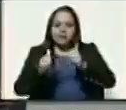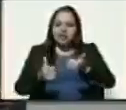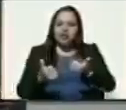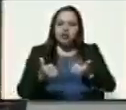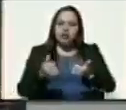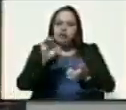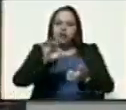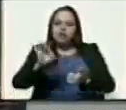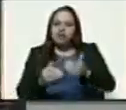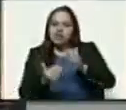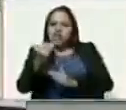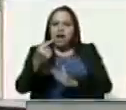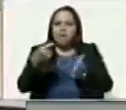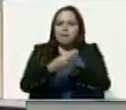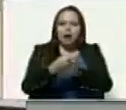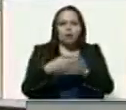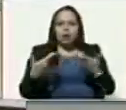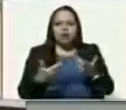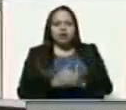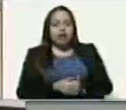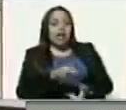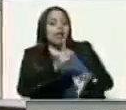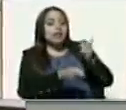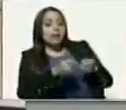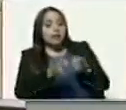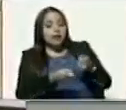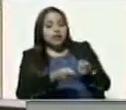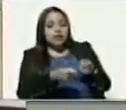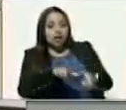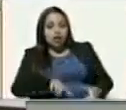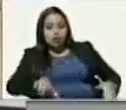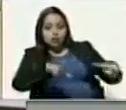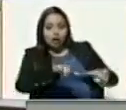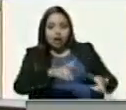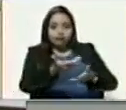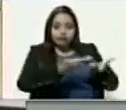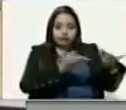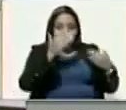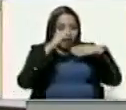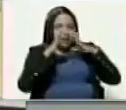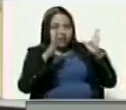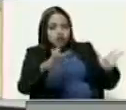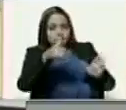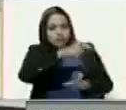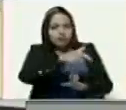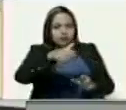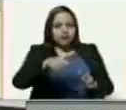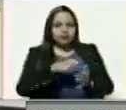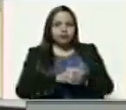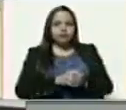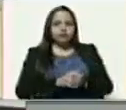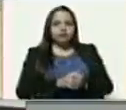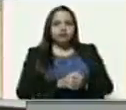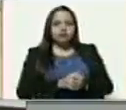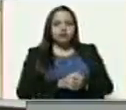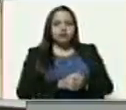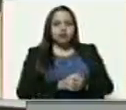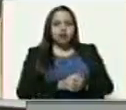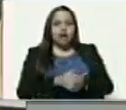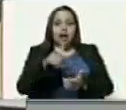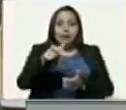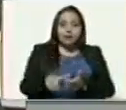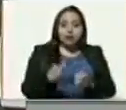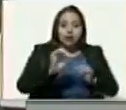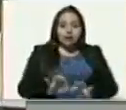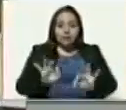ese impuesto? No, eso de acuerdo a la calificación de quien está atendiendo al consumidor, que sea un sujeto pasivo